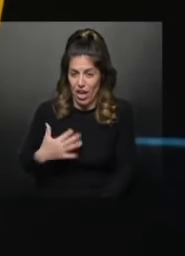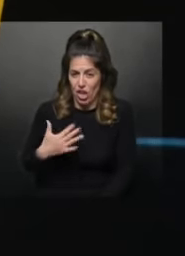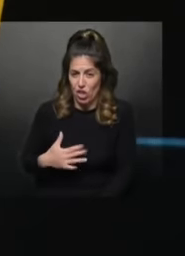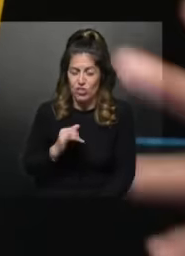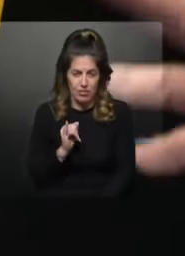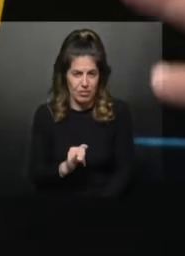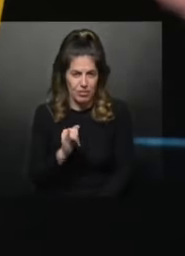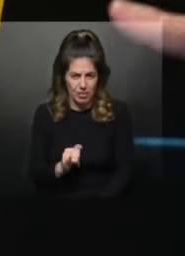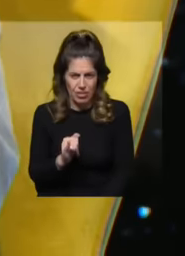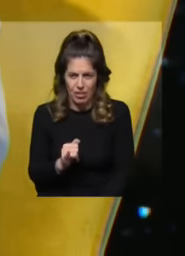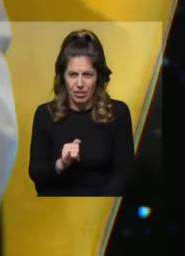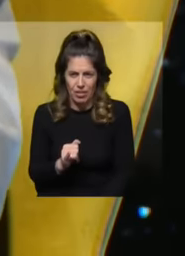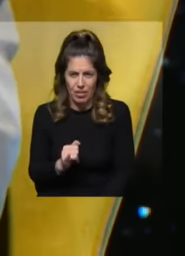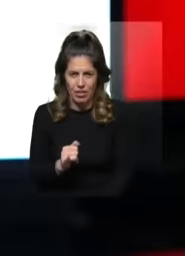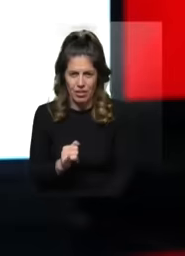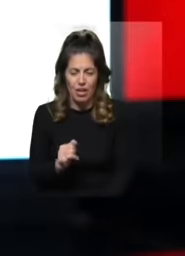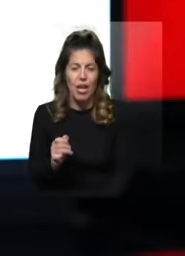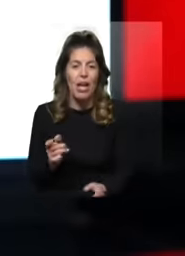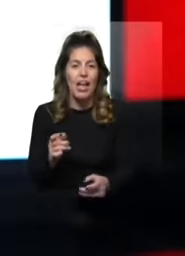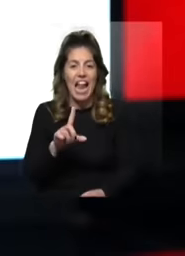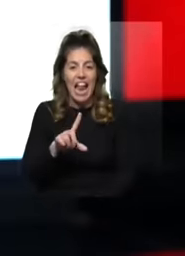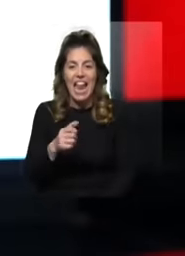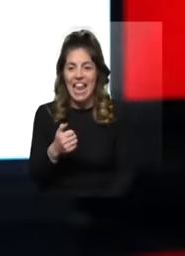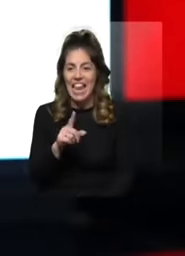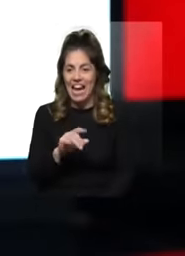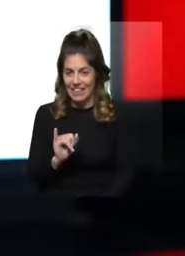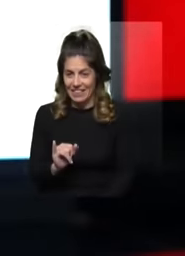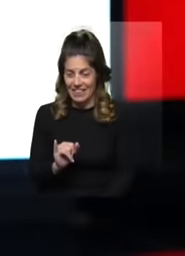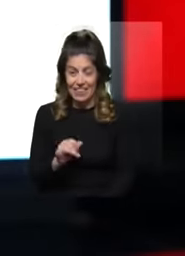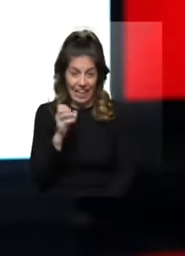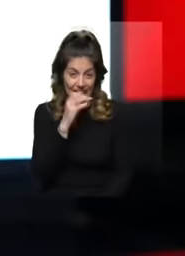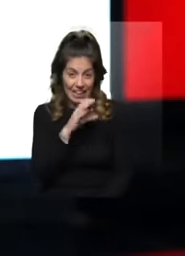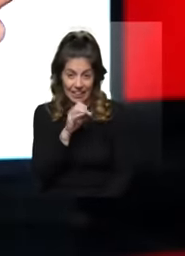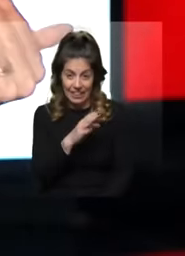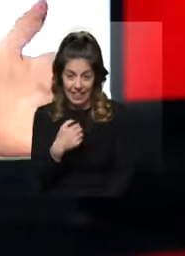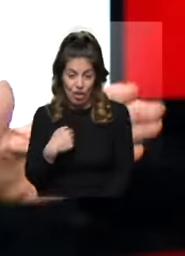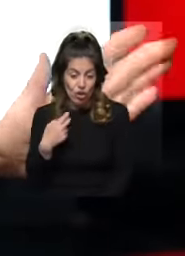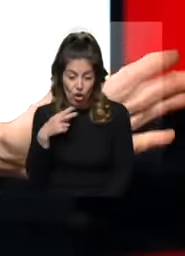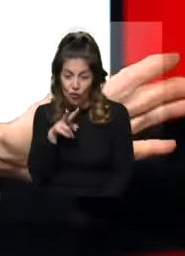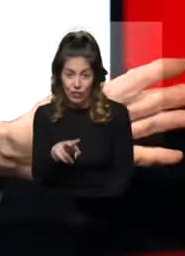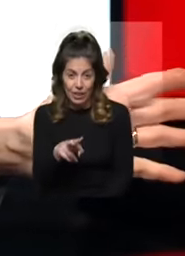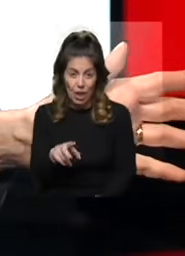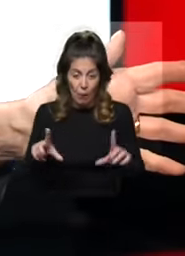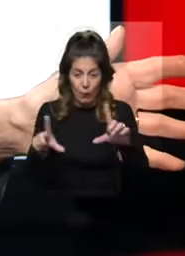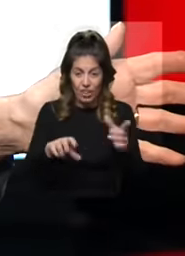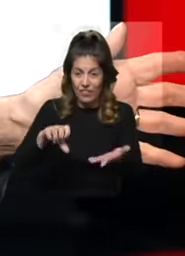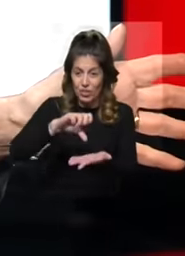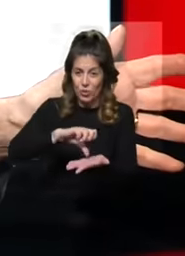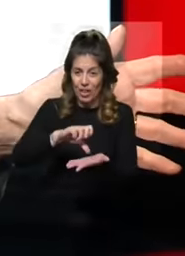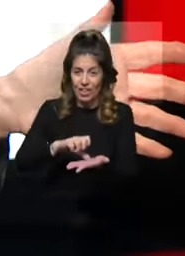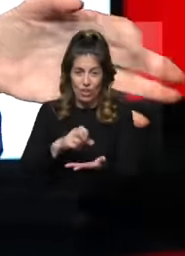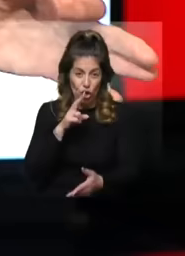hay gente que. La misma Lali que critican tanto, yo vi el show por TV Ciudad.